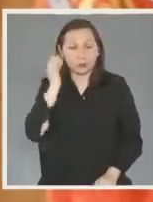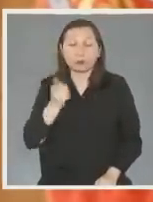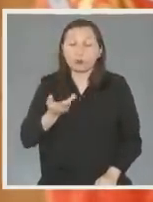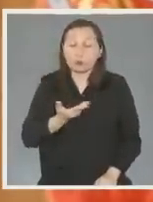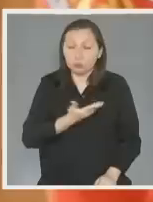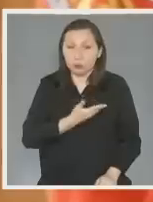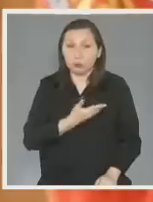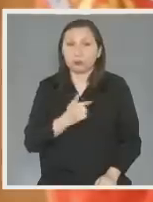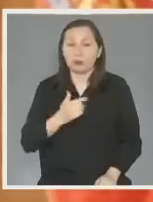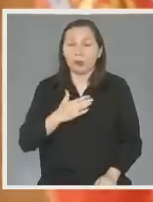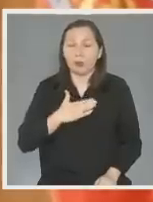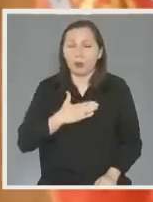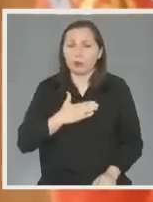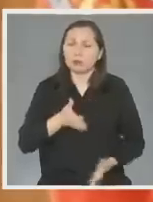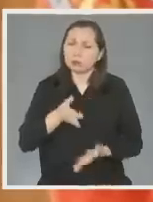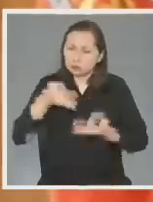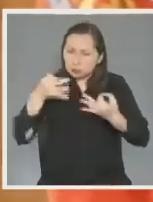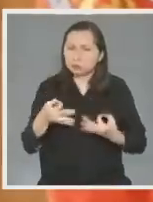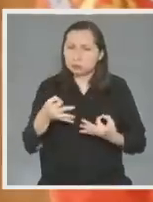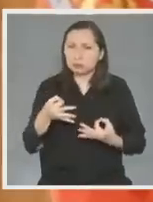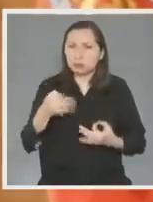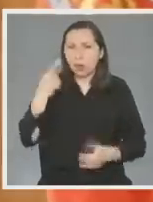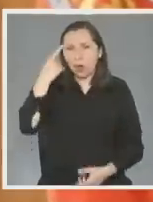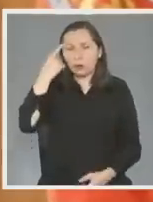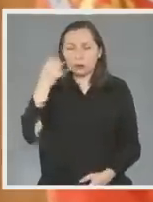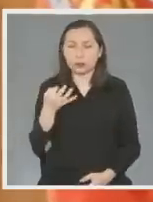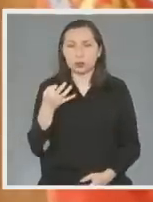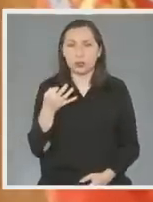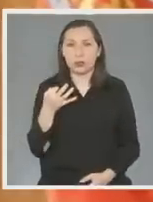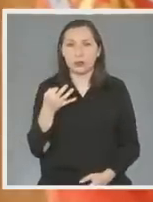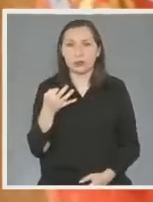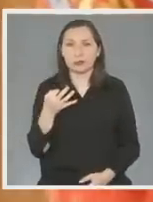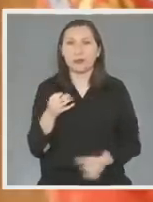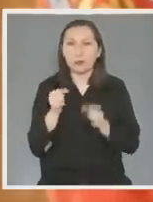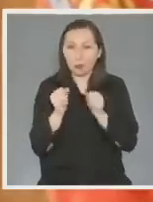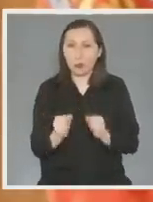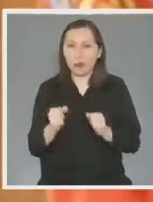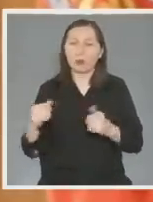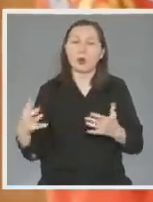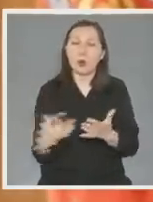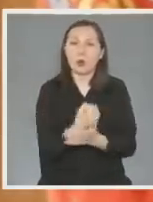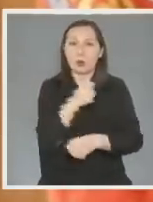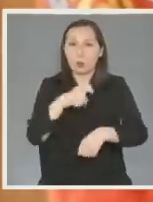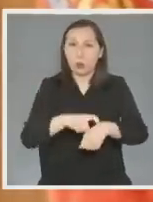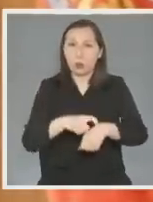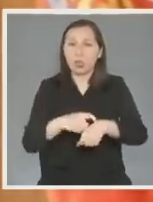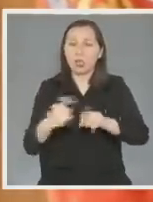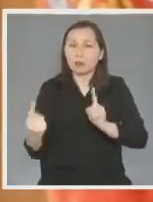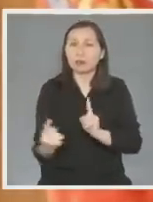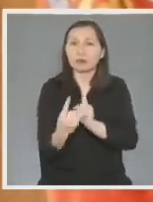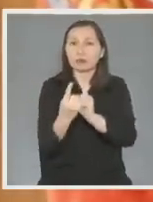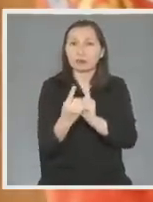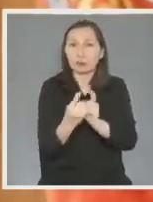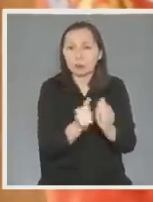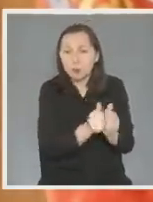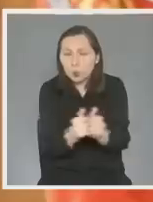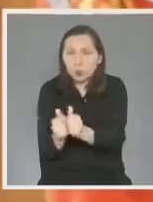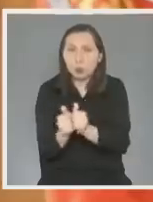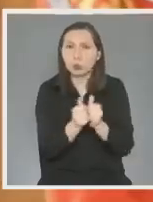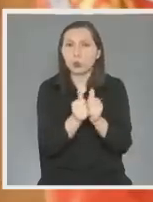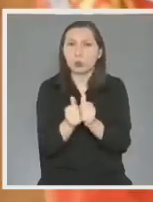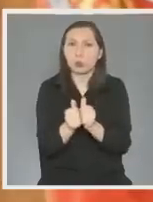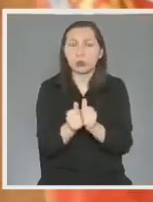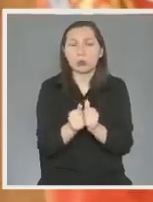Estoy firmemente convencido que podemos lograr un momento de encuentro y unión